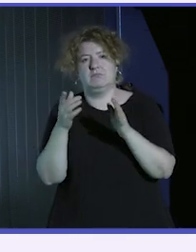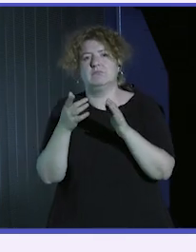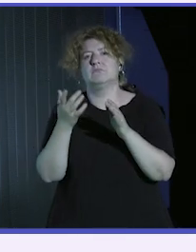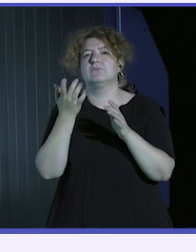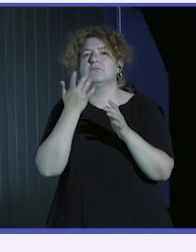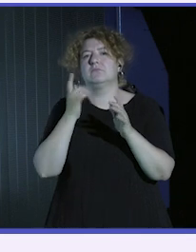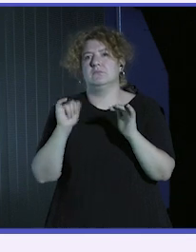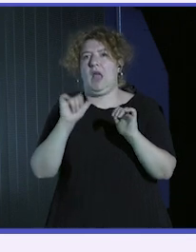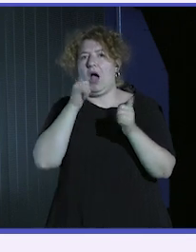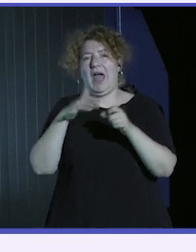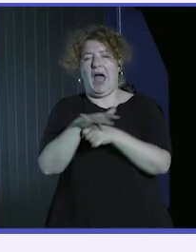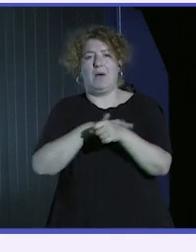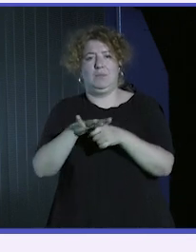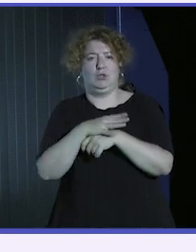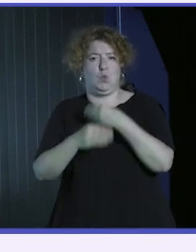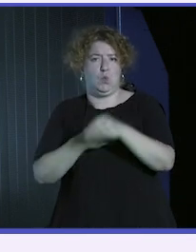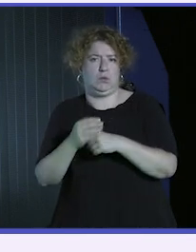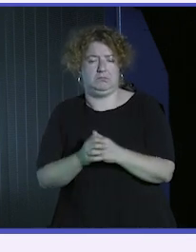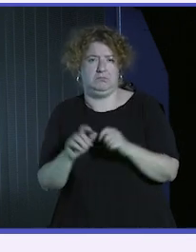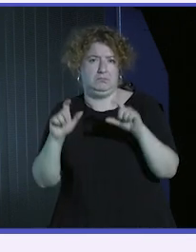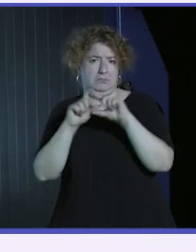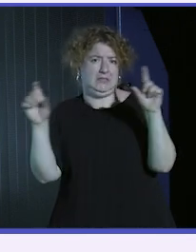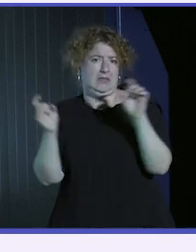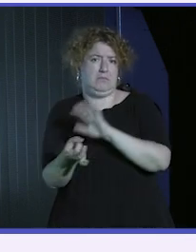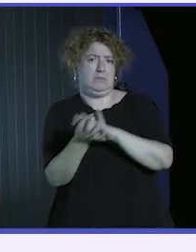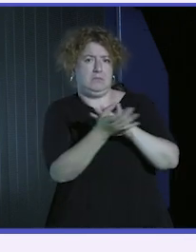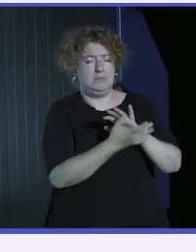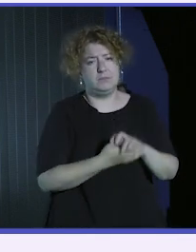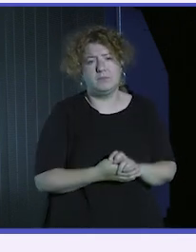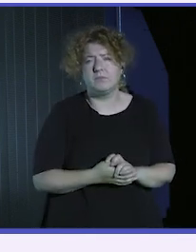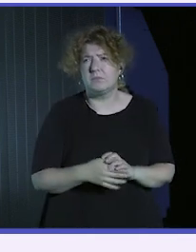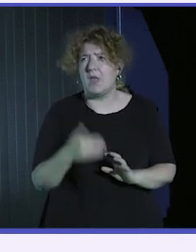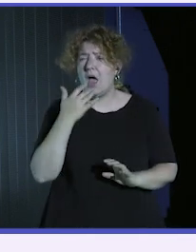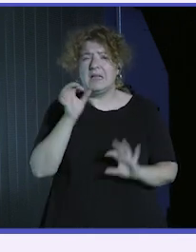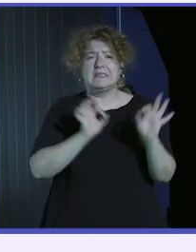pleno crecimiento y desarrollo. Este año, por ejemplo, la tasa de crecimiento es el